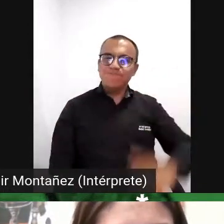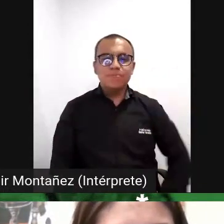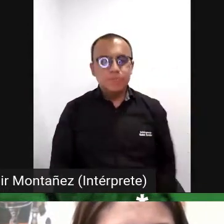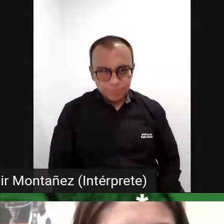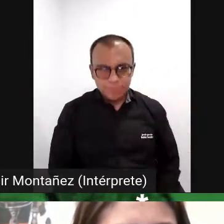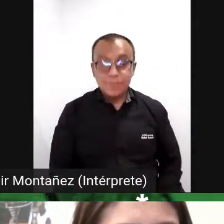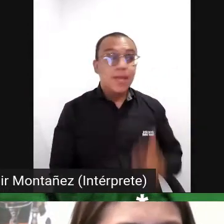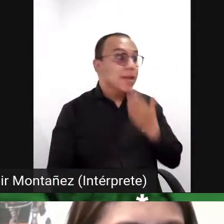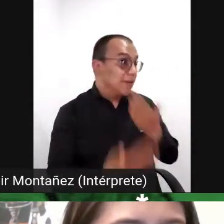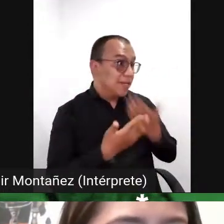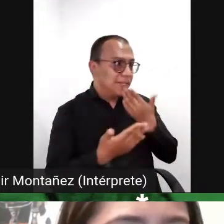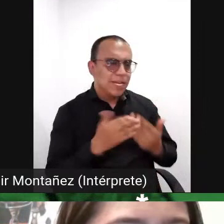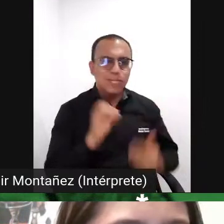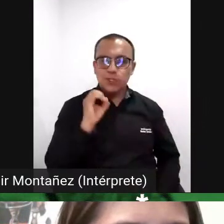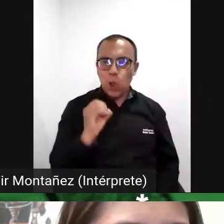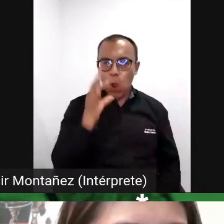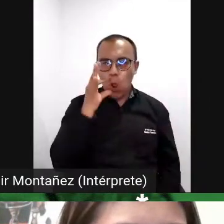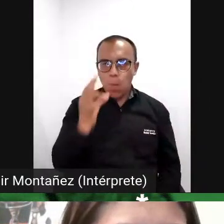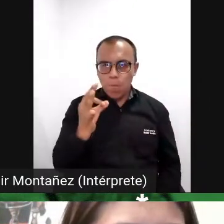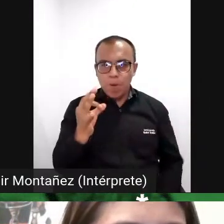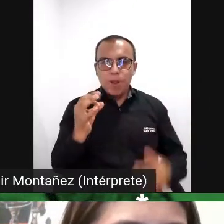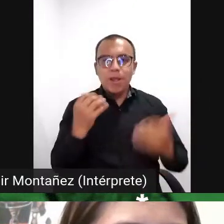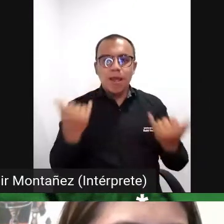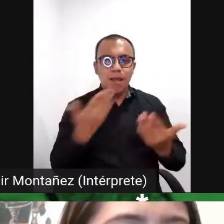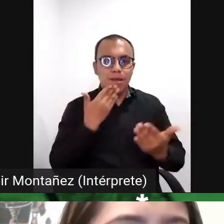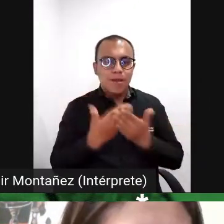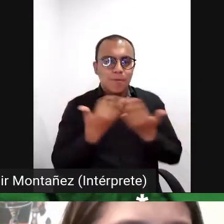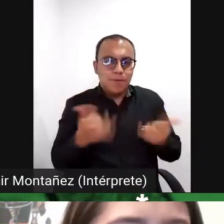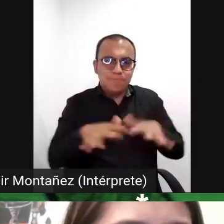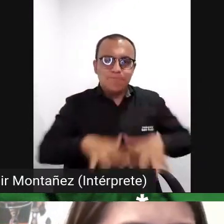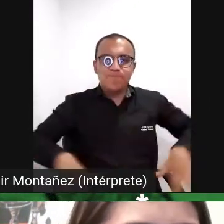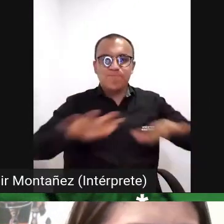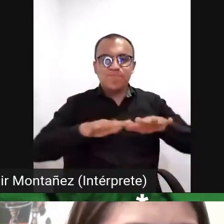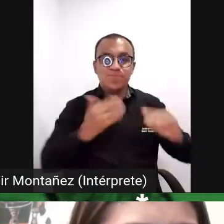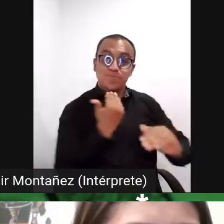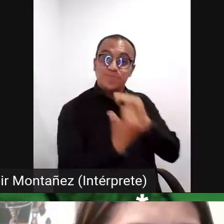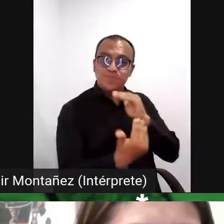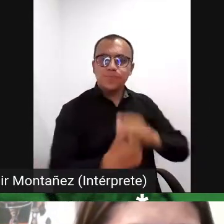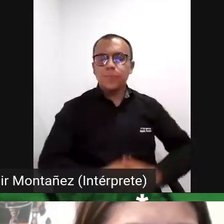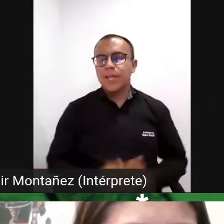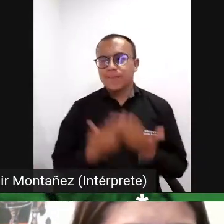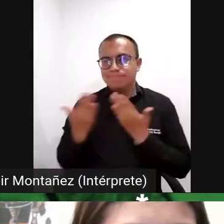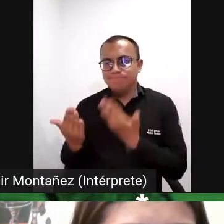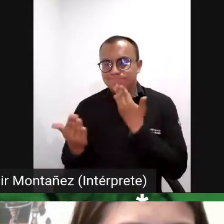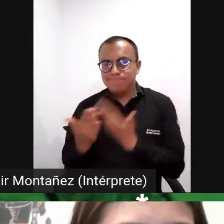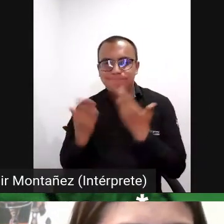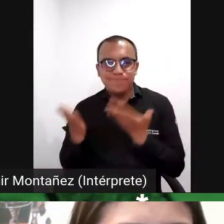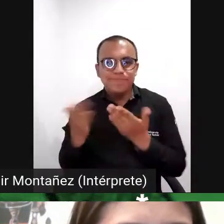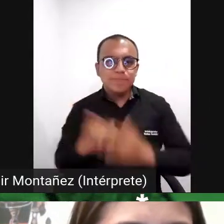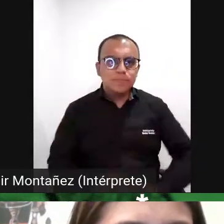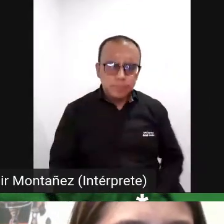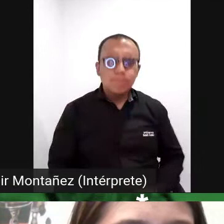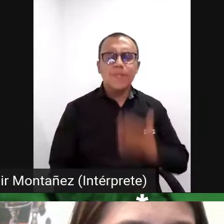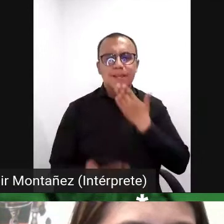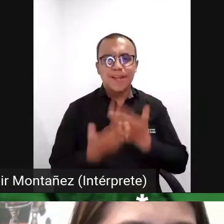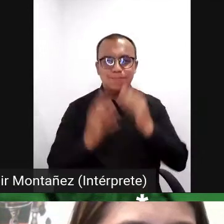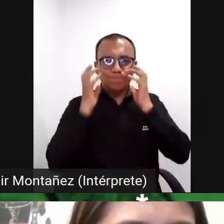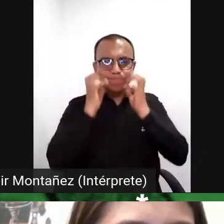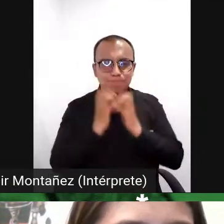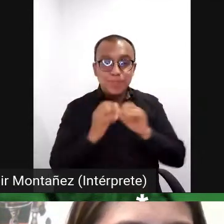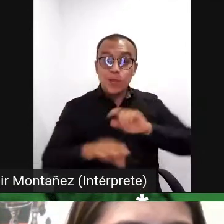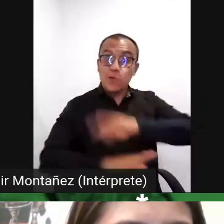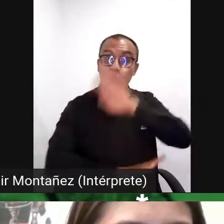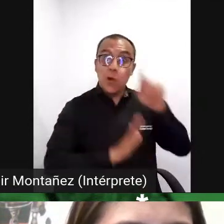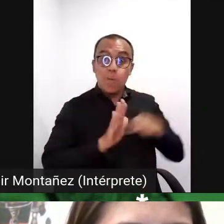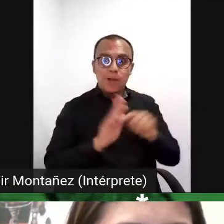Muchísimas gracias, Jimena, por la invitación y pues muy chévere este espacio. A ti, gracias. Muchas gracias a ustedes y a todos los